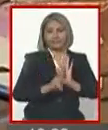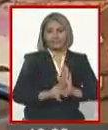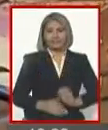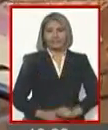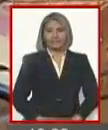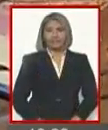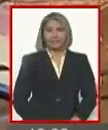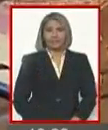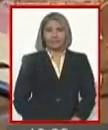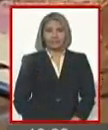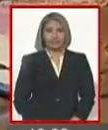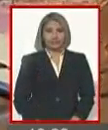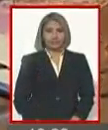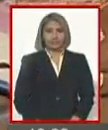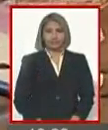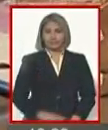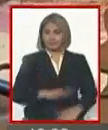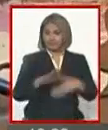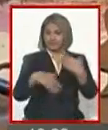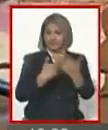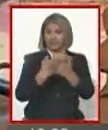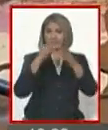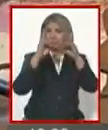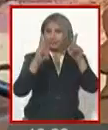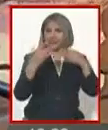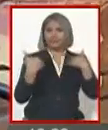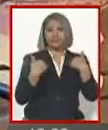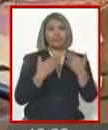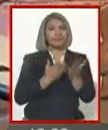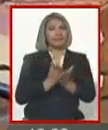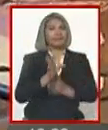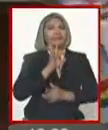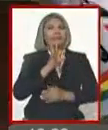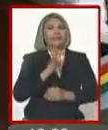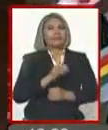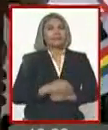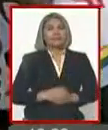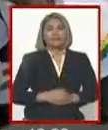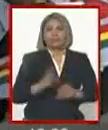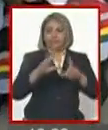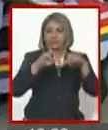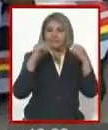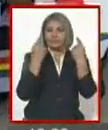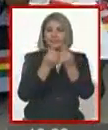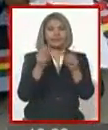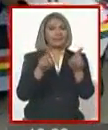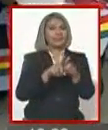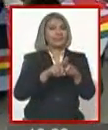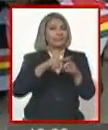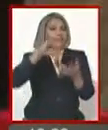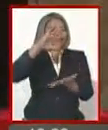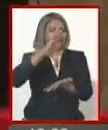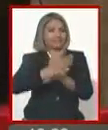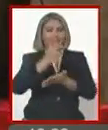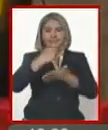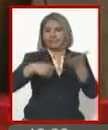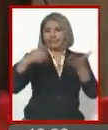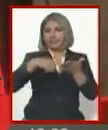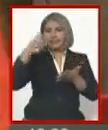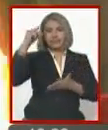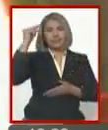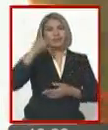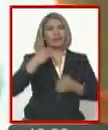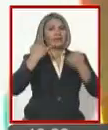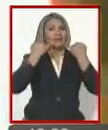del estado todo ciudadano tiene el derecho de expresarse las plataformas por su lado minimizar las críticas del gobierno